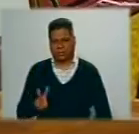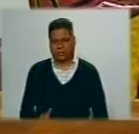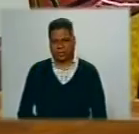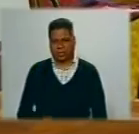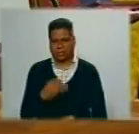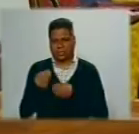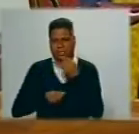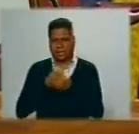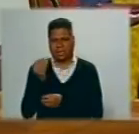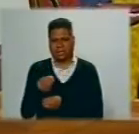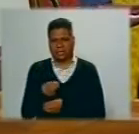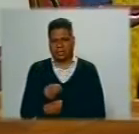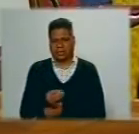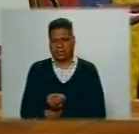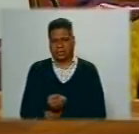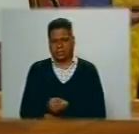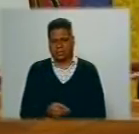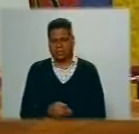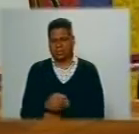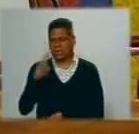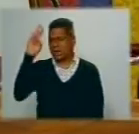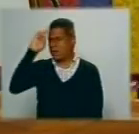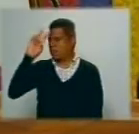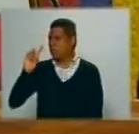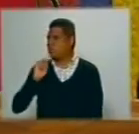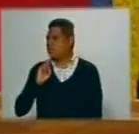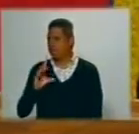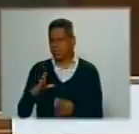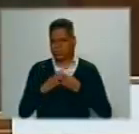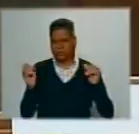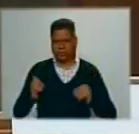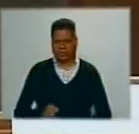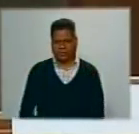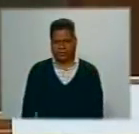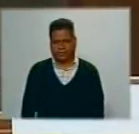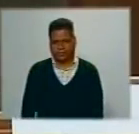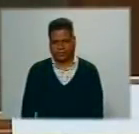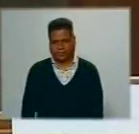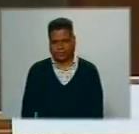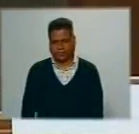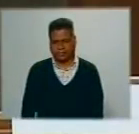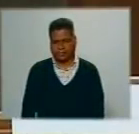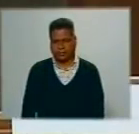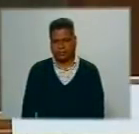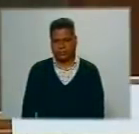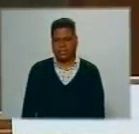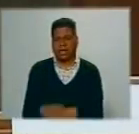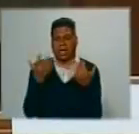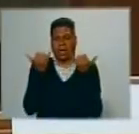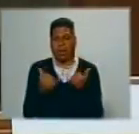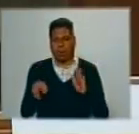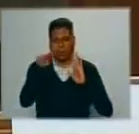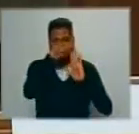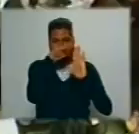suscrito en República Dominicana. Es todo, presidente. En consideración, el orden del